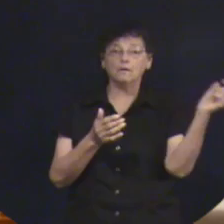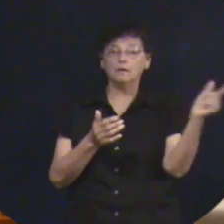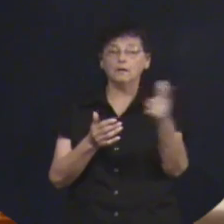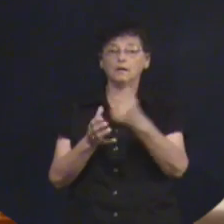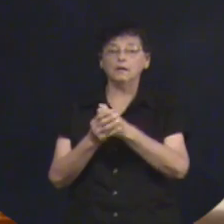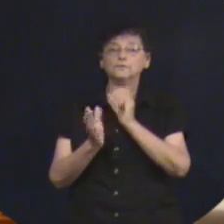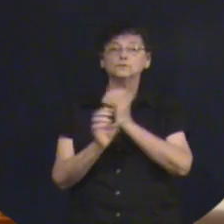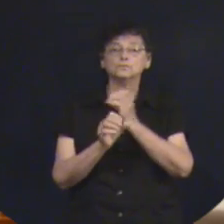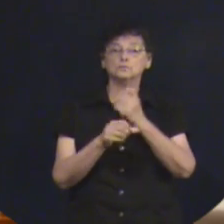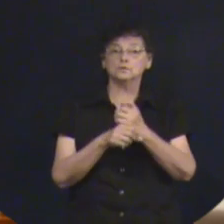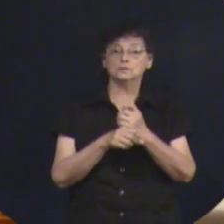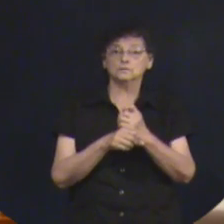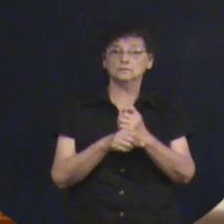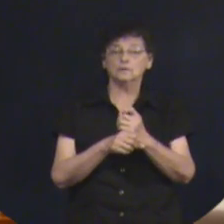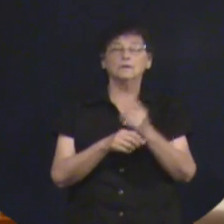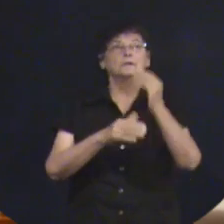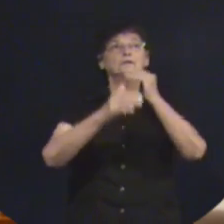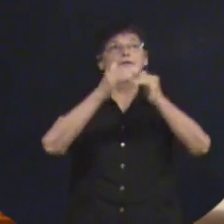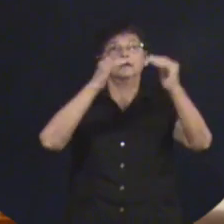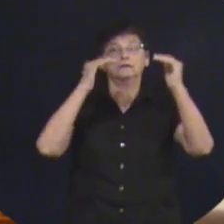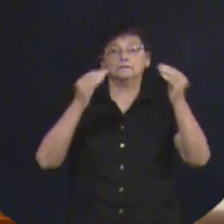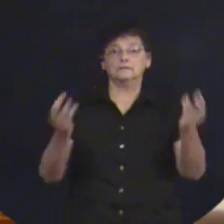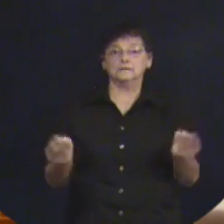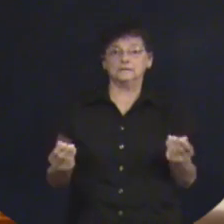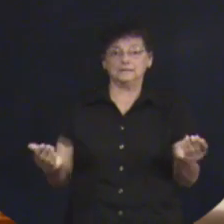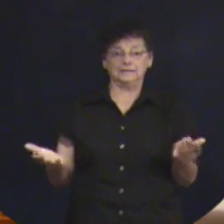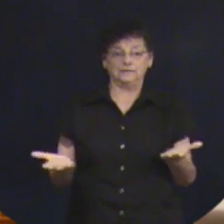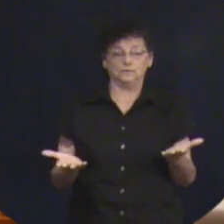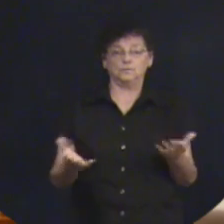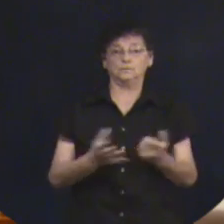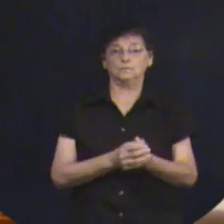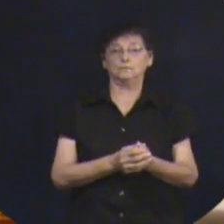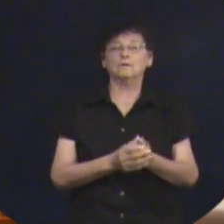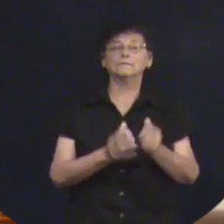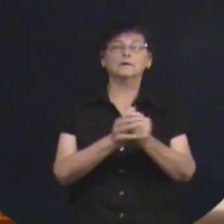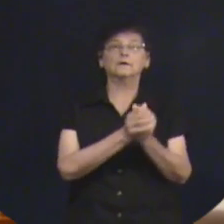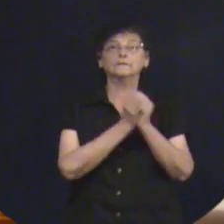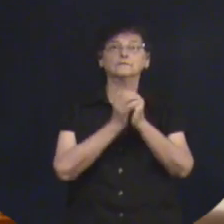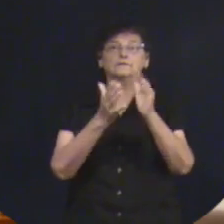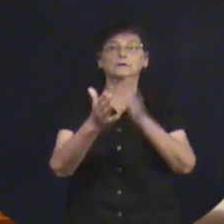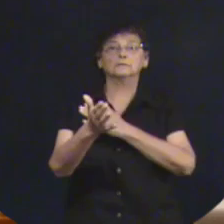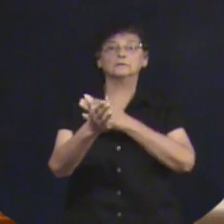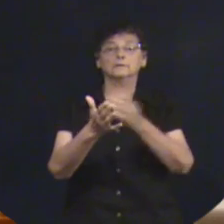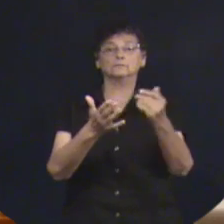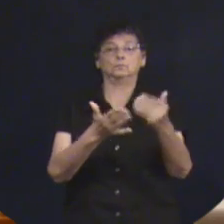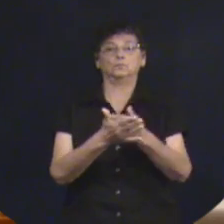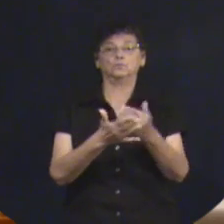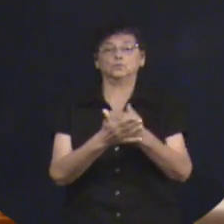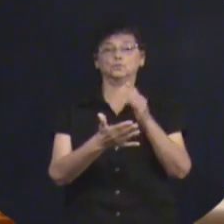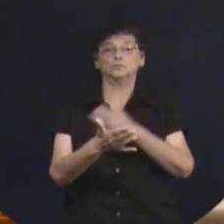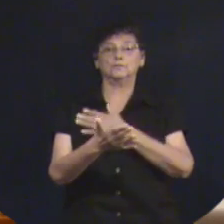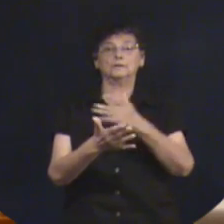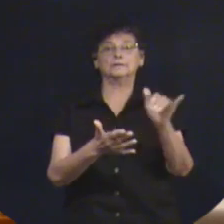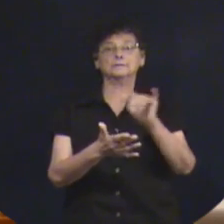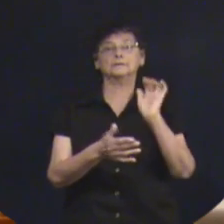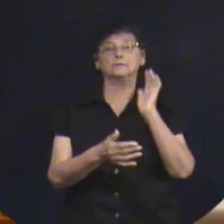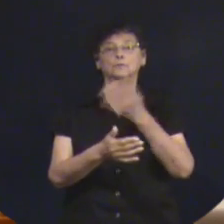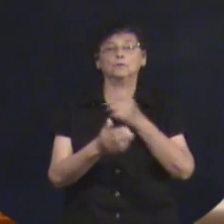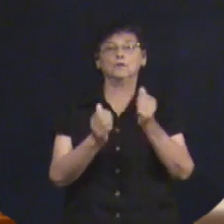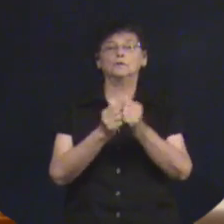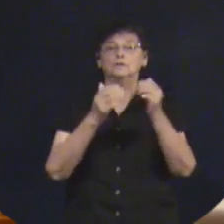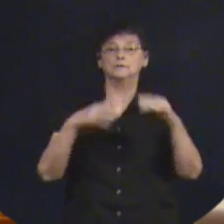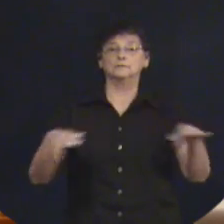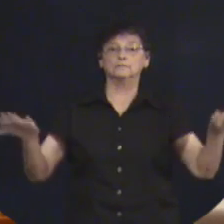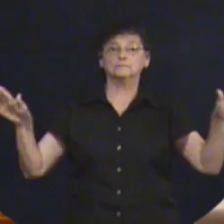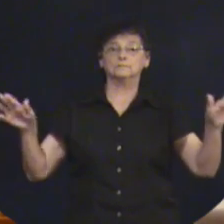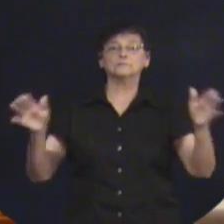tus criaturas, en el cielo y en la tierra, te adoran cantando un cántico nuevo, y también nosotros con los